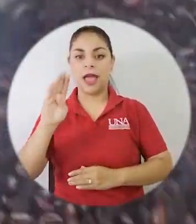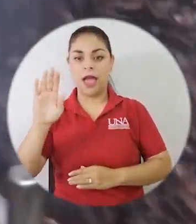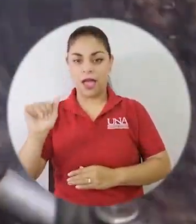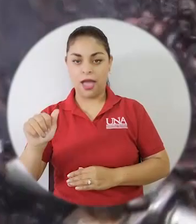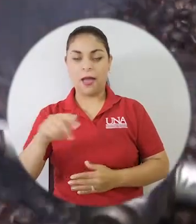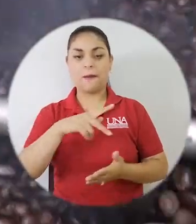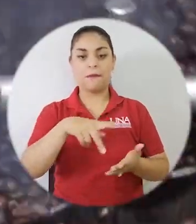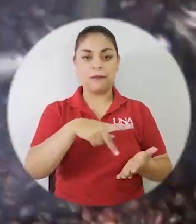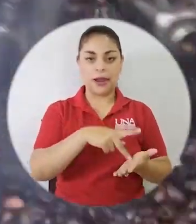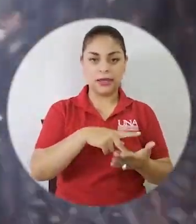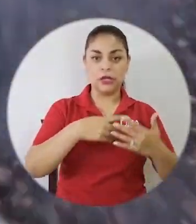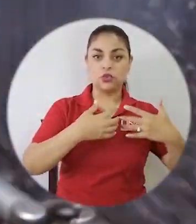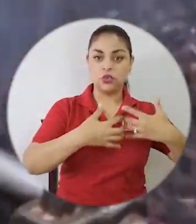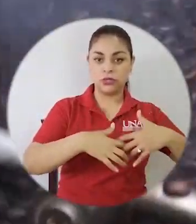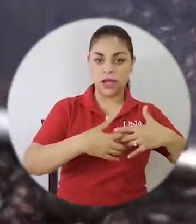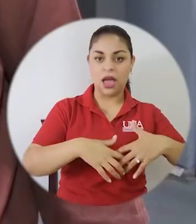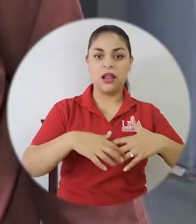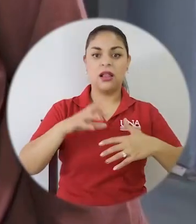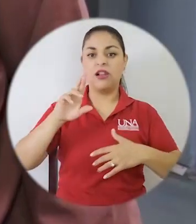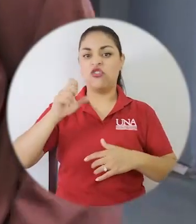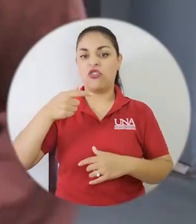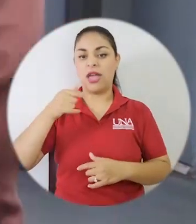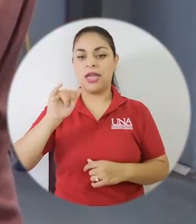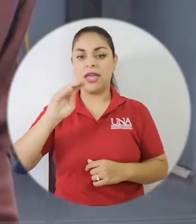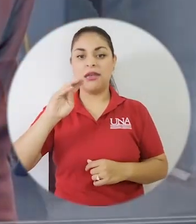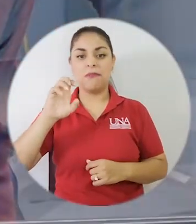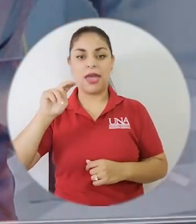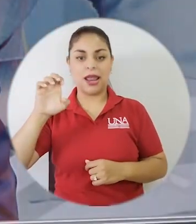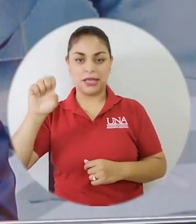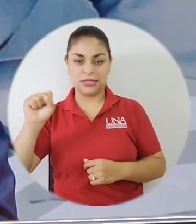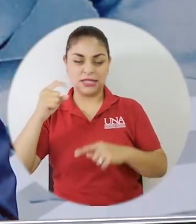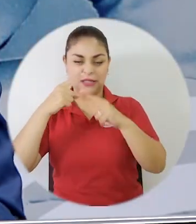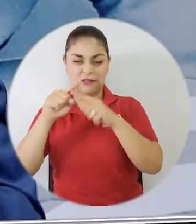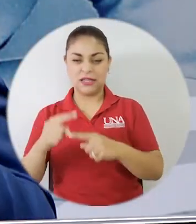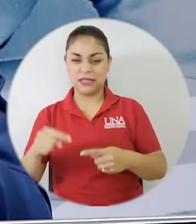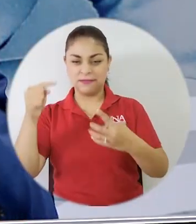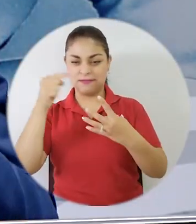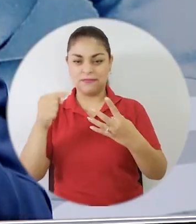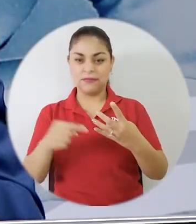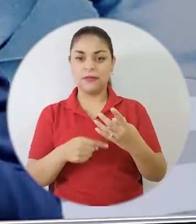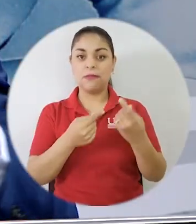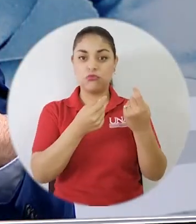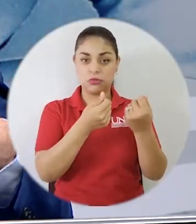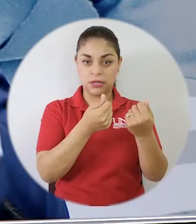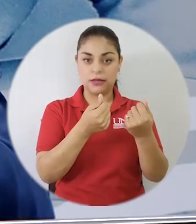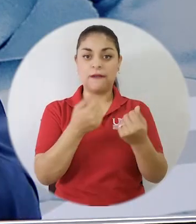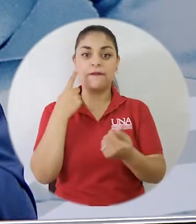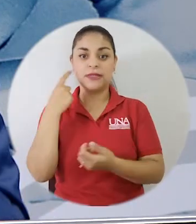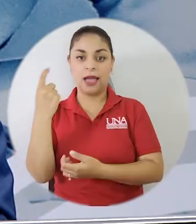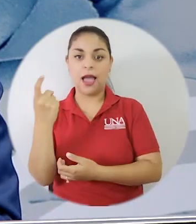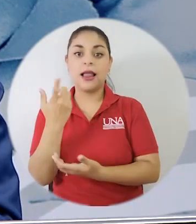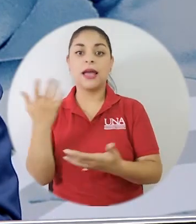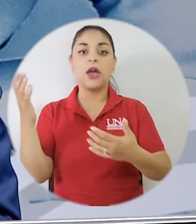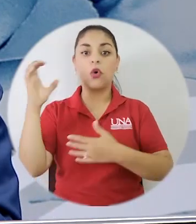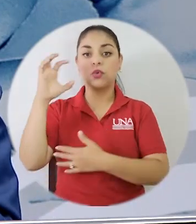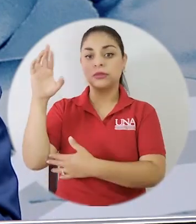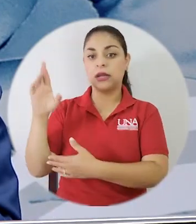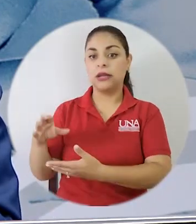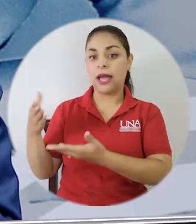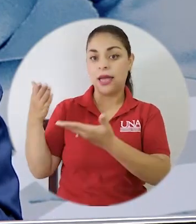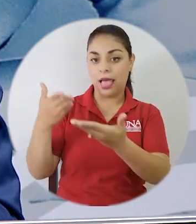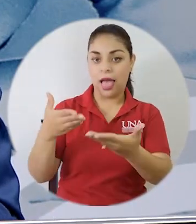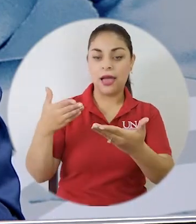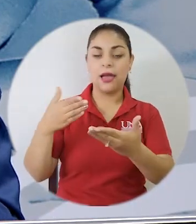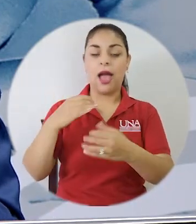de admisión temporal, es decir, una serie de incentivos fiscales y monetarios que el gobierno costarricense otorga a lo largo de la década de